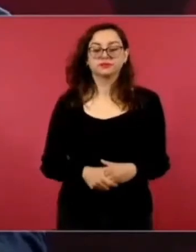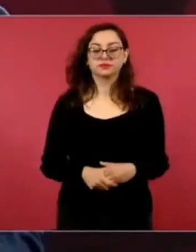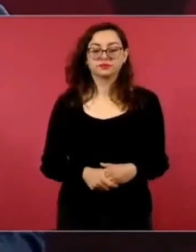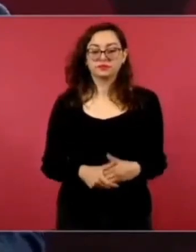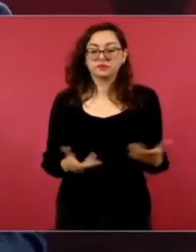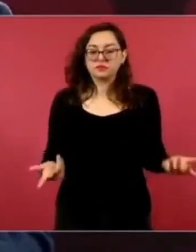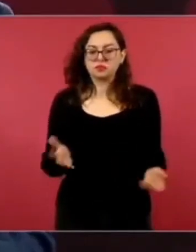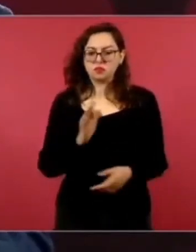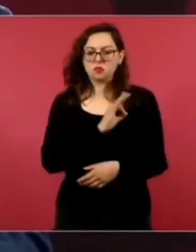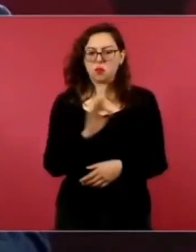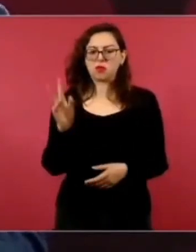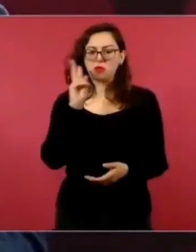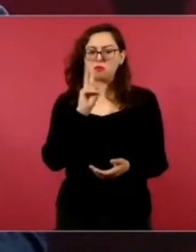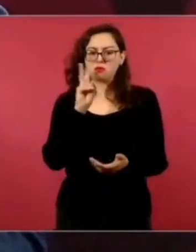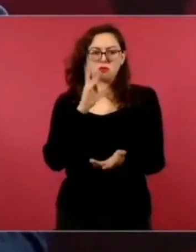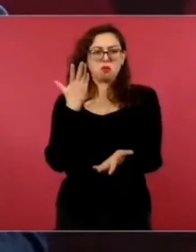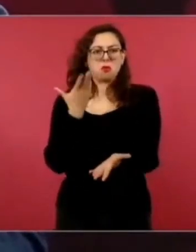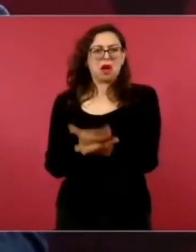de demostrar.